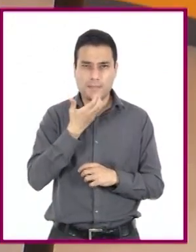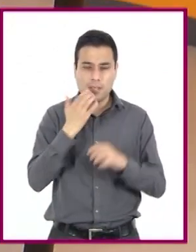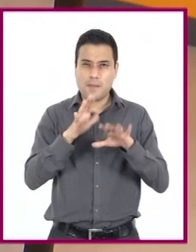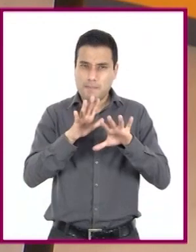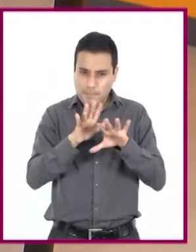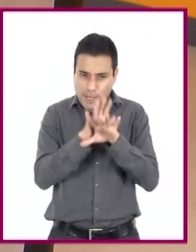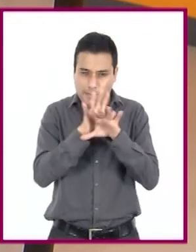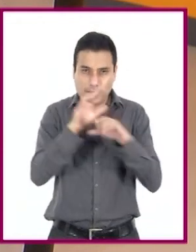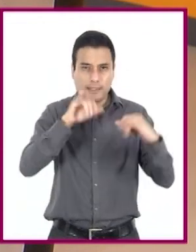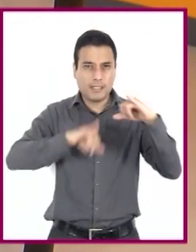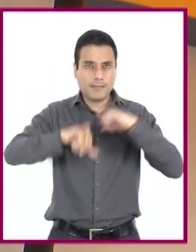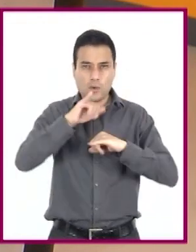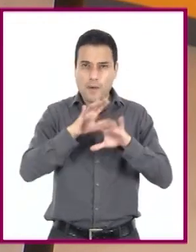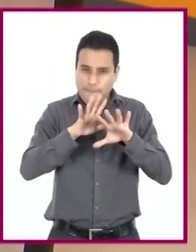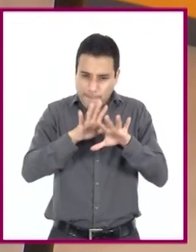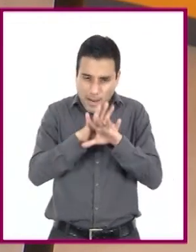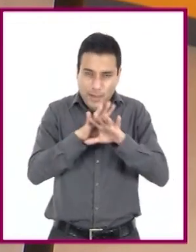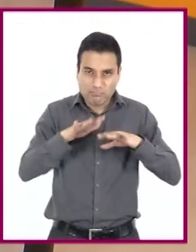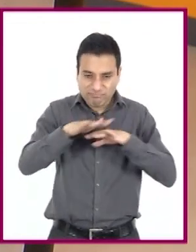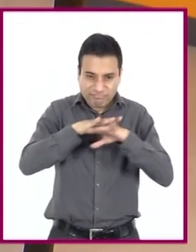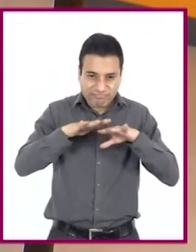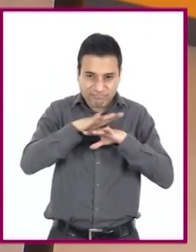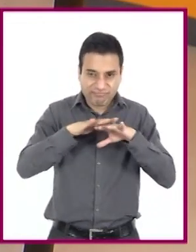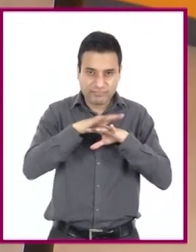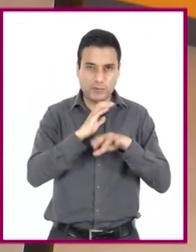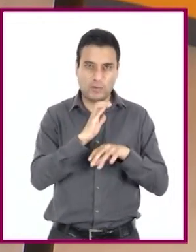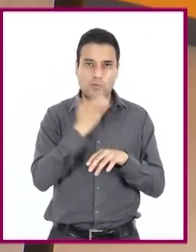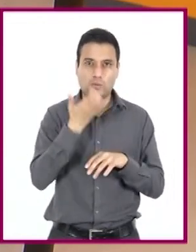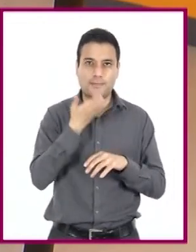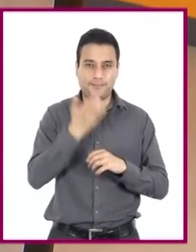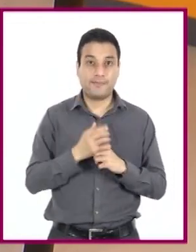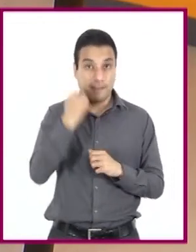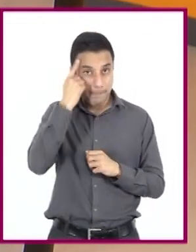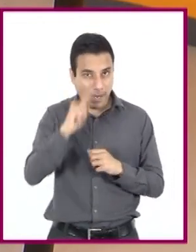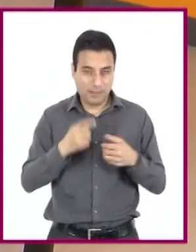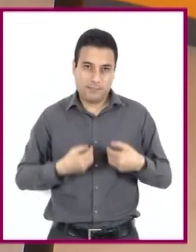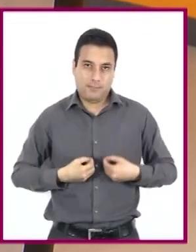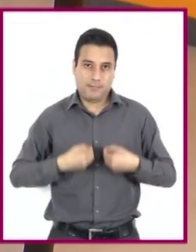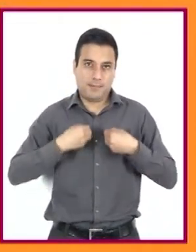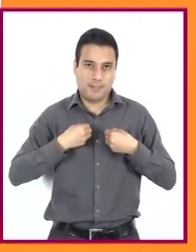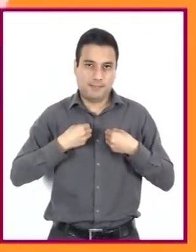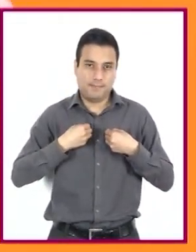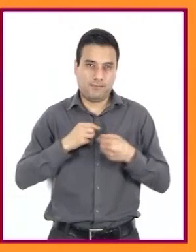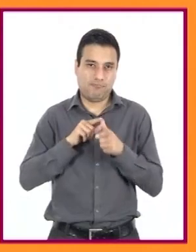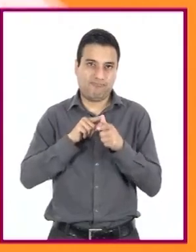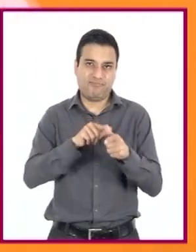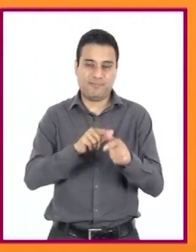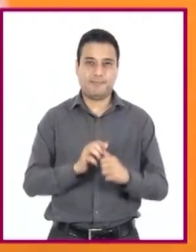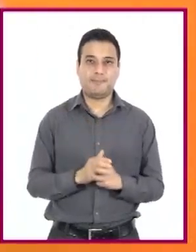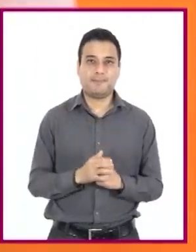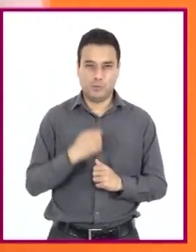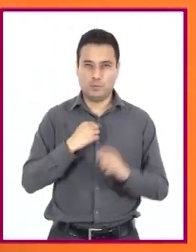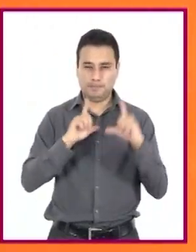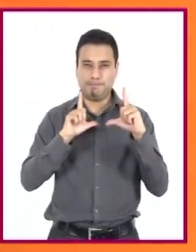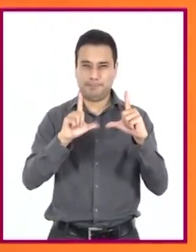reacciones bioquímicas que sustentan la vida. Voy a colocar también la imagen.